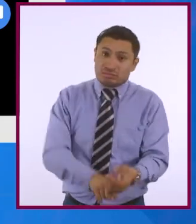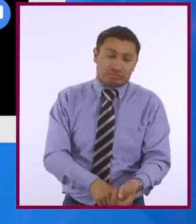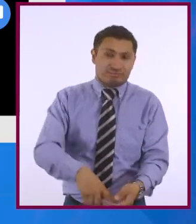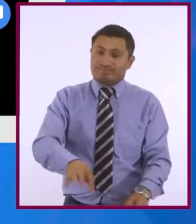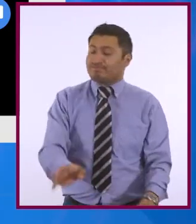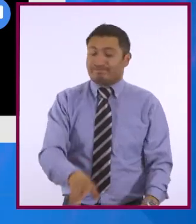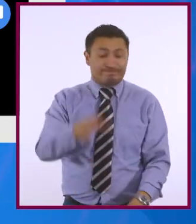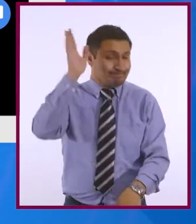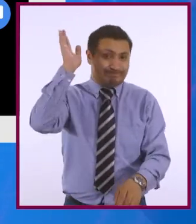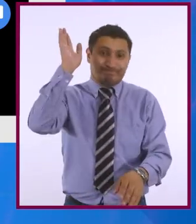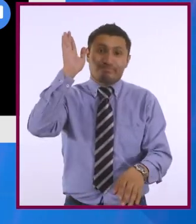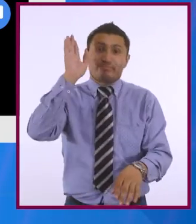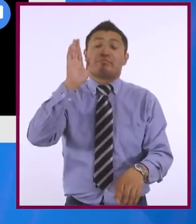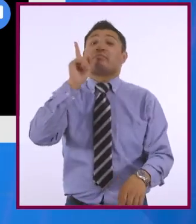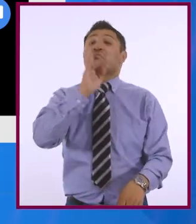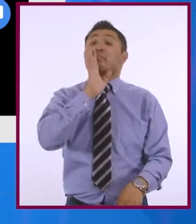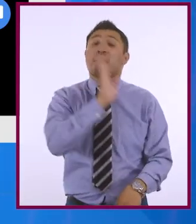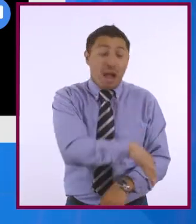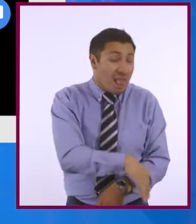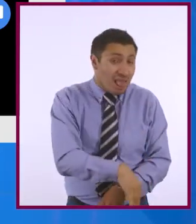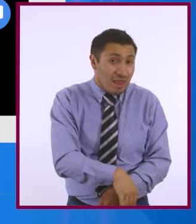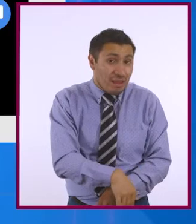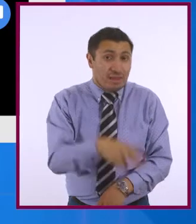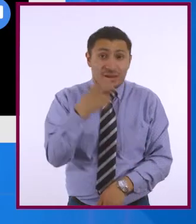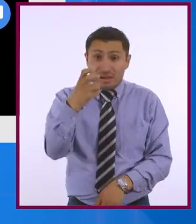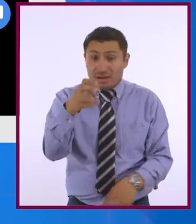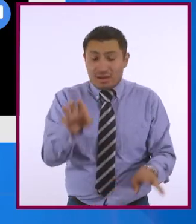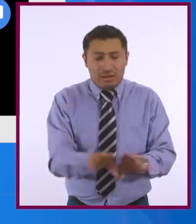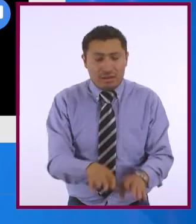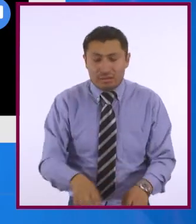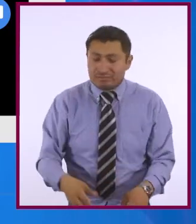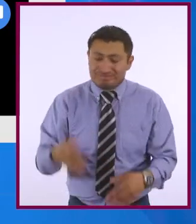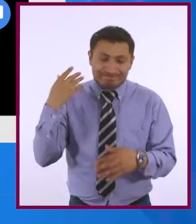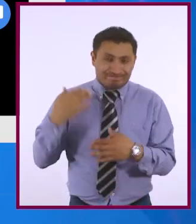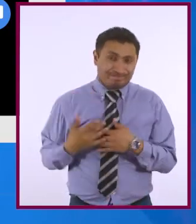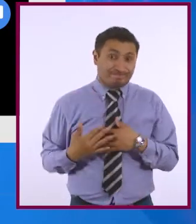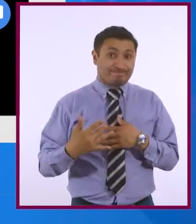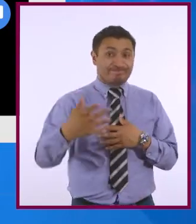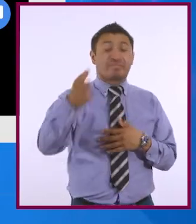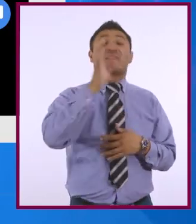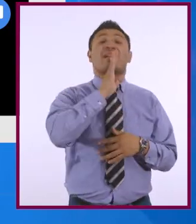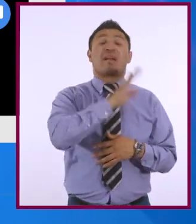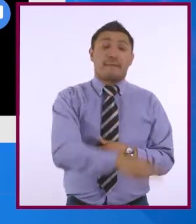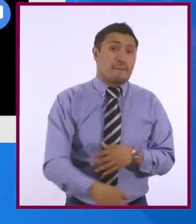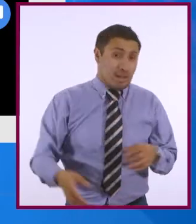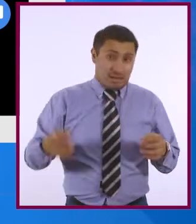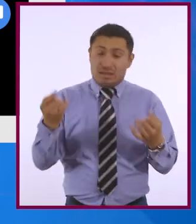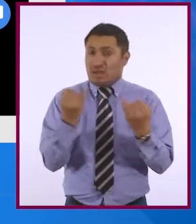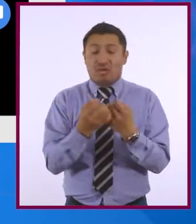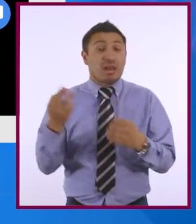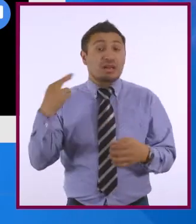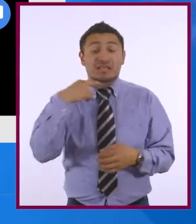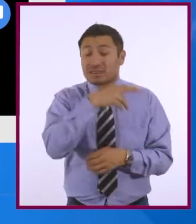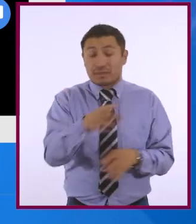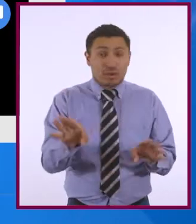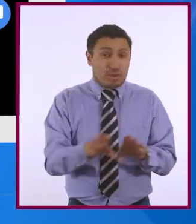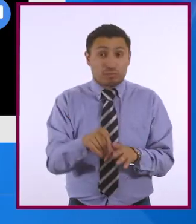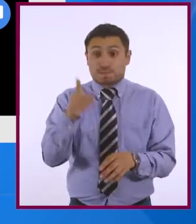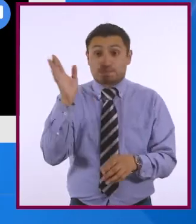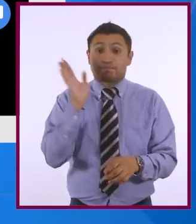muy reprobado. Tiene consecuencias a la larga e inmediatas muy importantes.